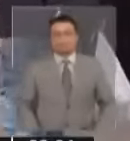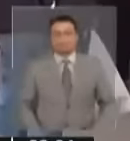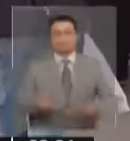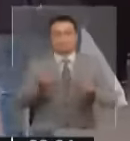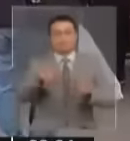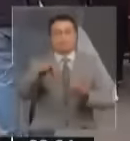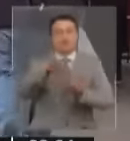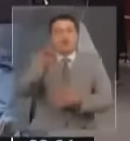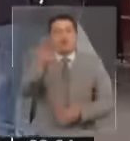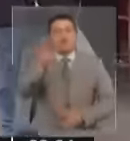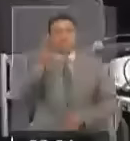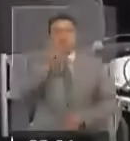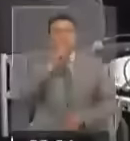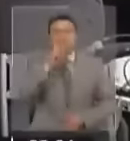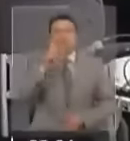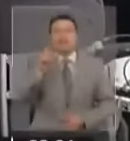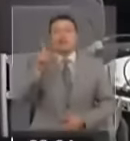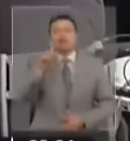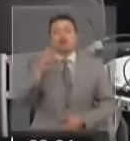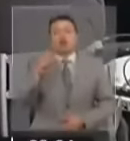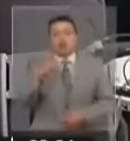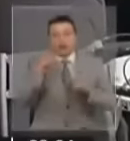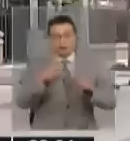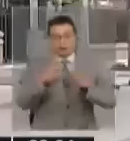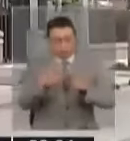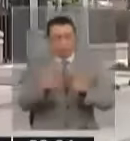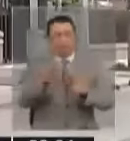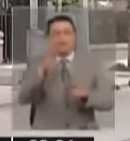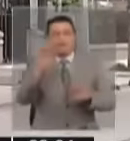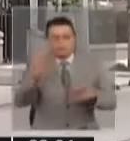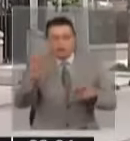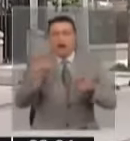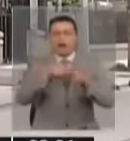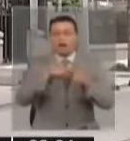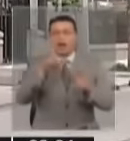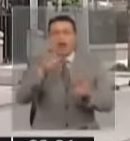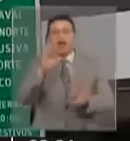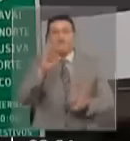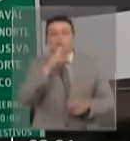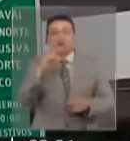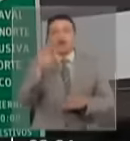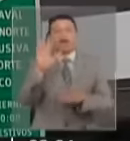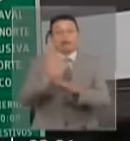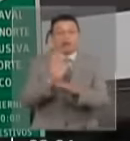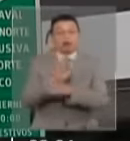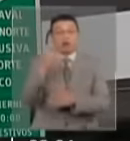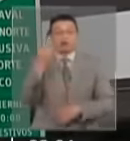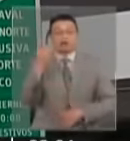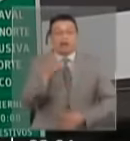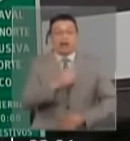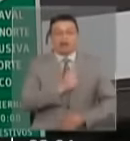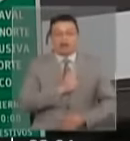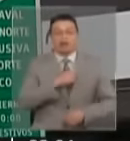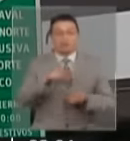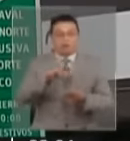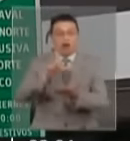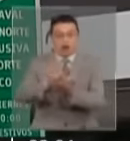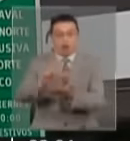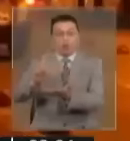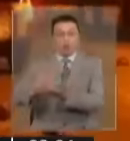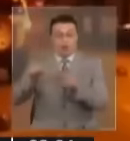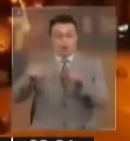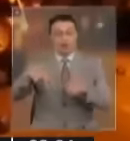Fuente de Soda Las Lanzas, el resto eran el Dante, el Bar La Batuta y el Teatro de la Universidad Católica. Son lugares como estos los que han